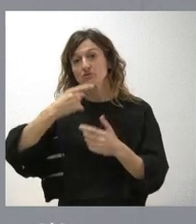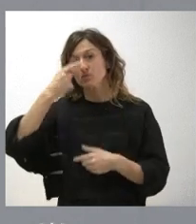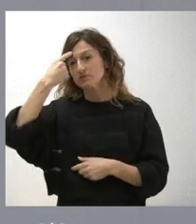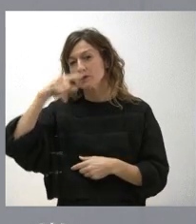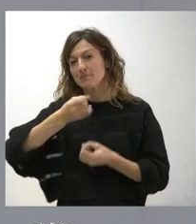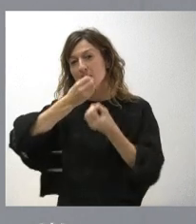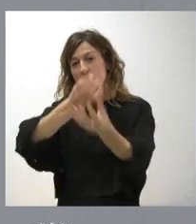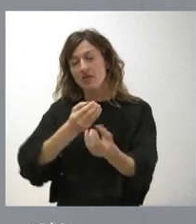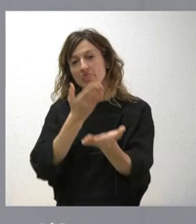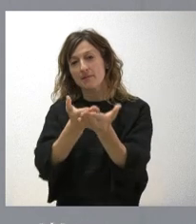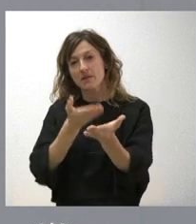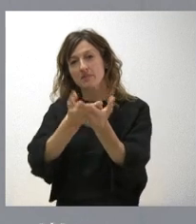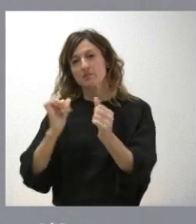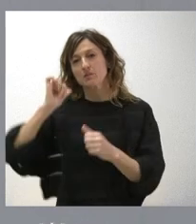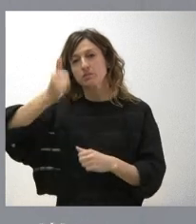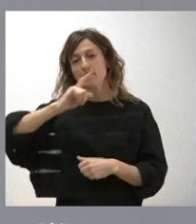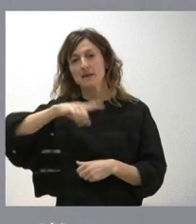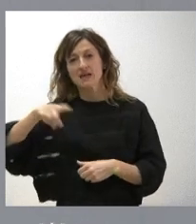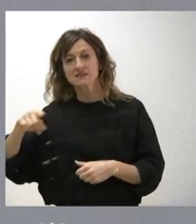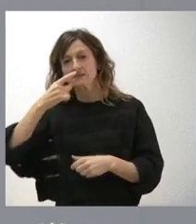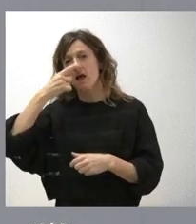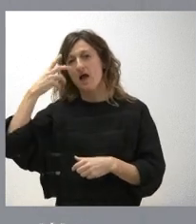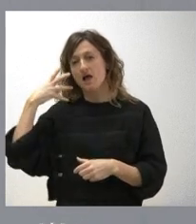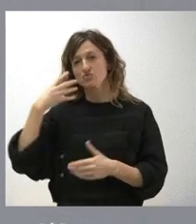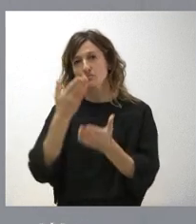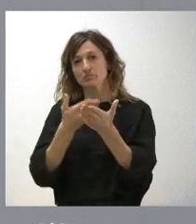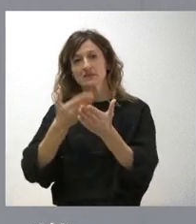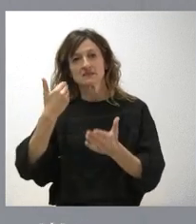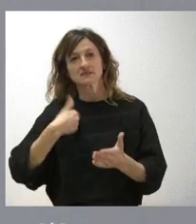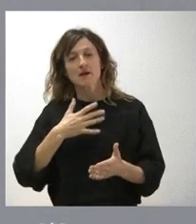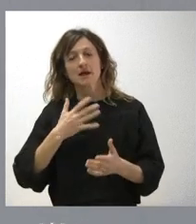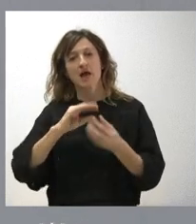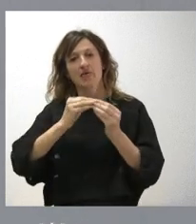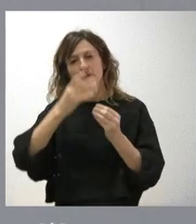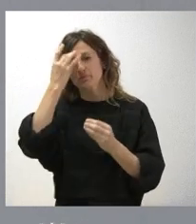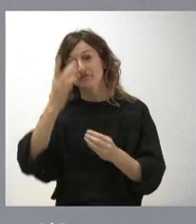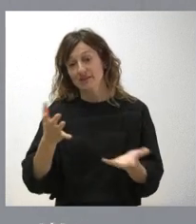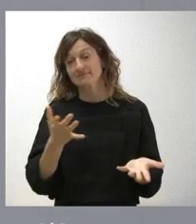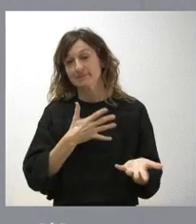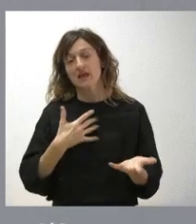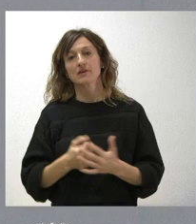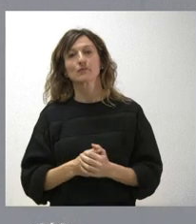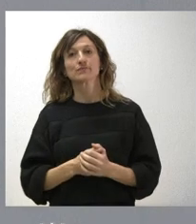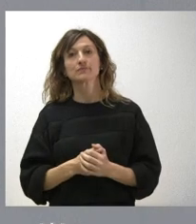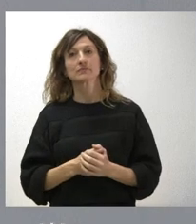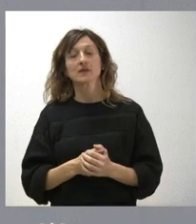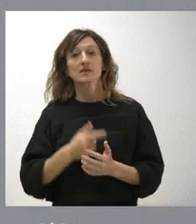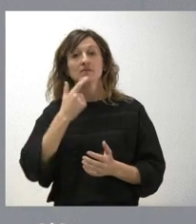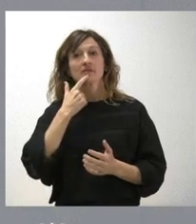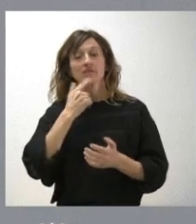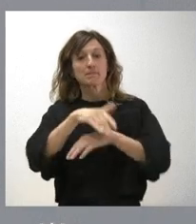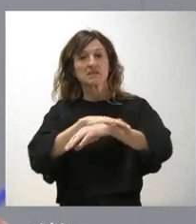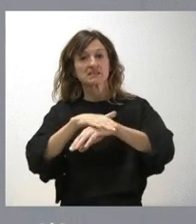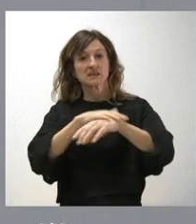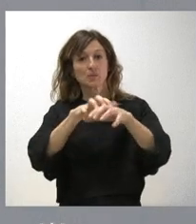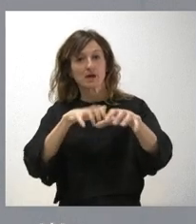venimos demandando en los últimos meses en los últimos años para que por fin puedan llevarse a cabo yo creo que incorporará la mayor parte de los ministerios